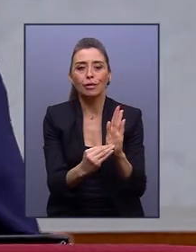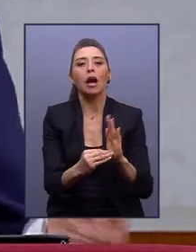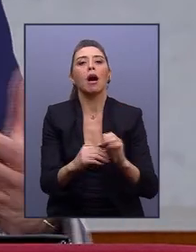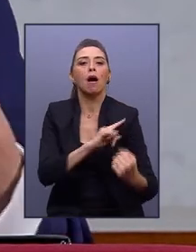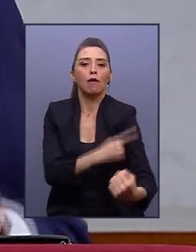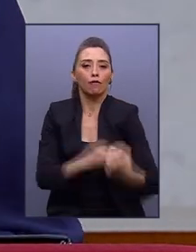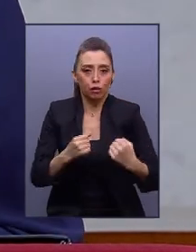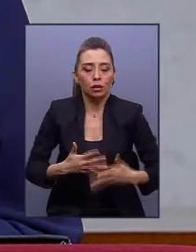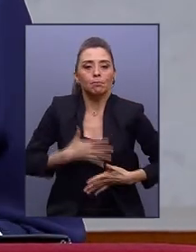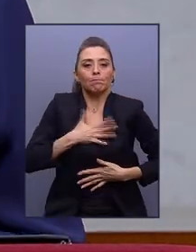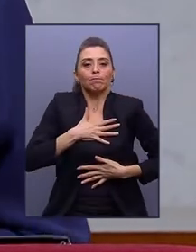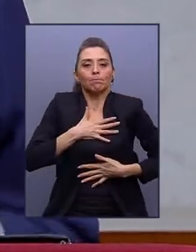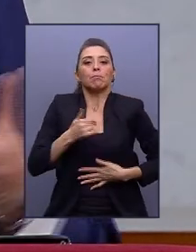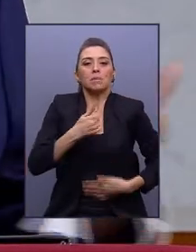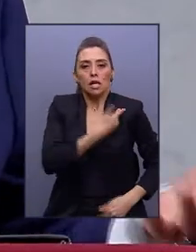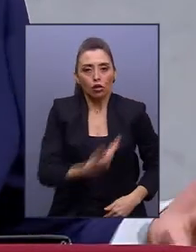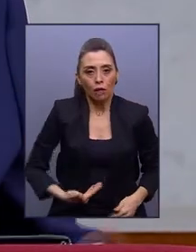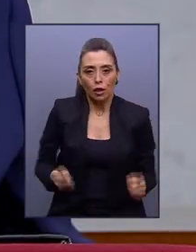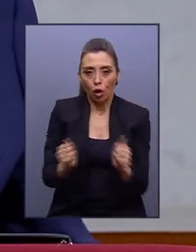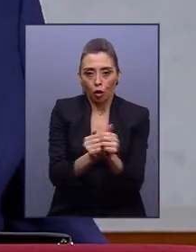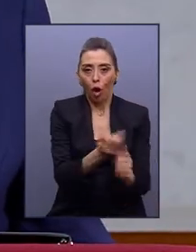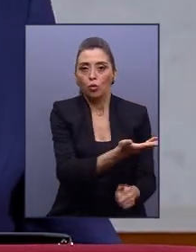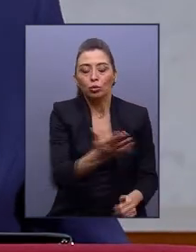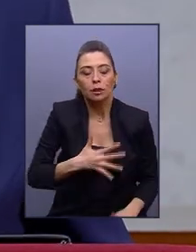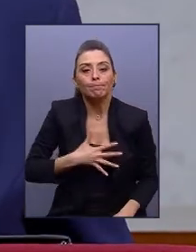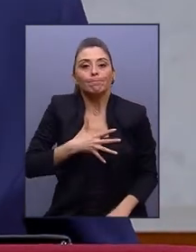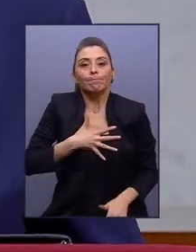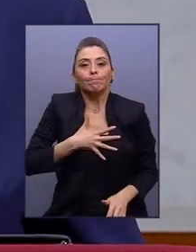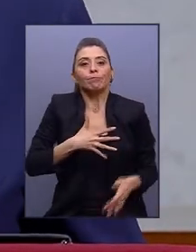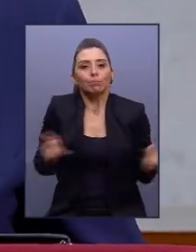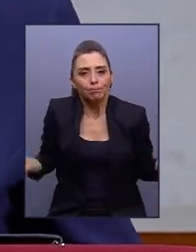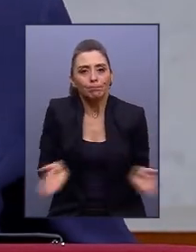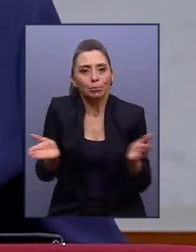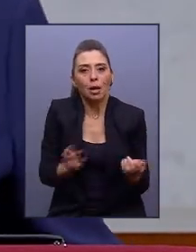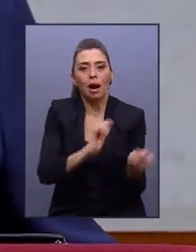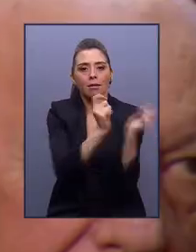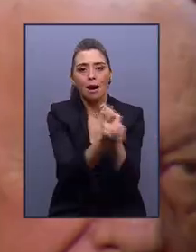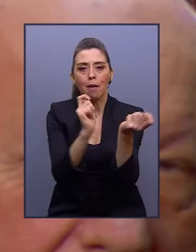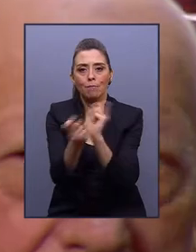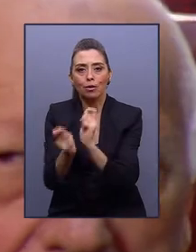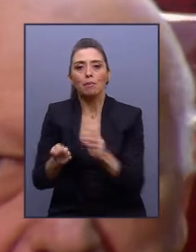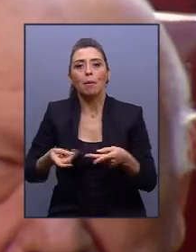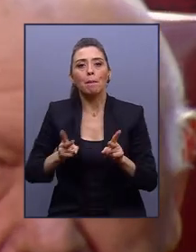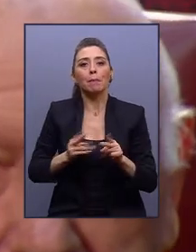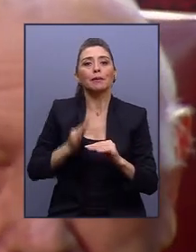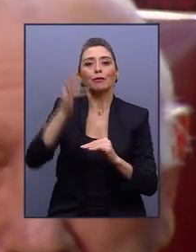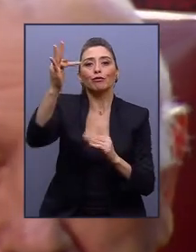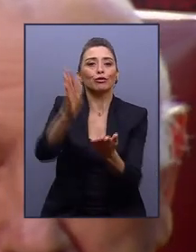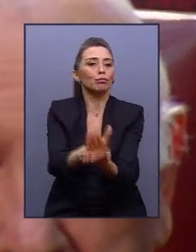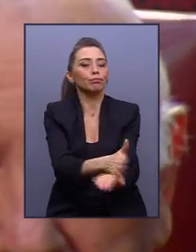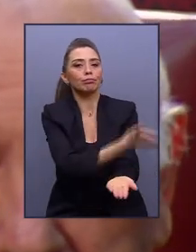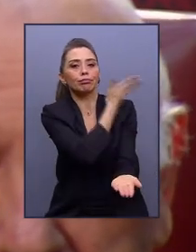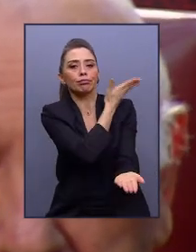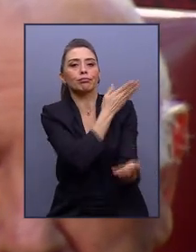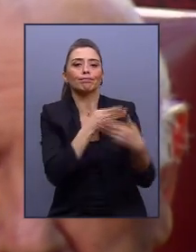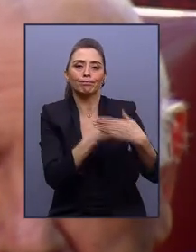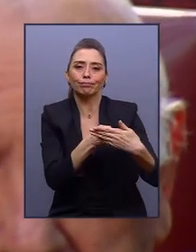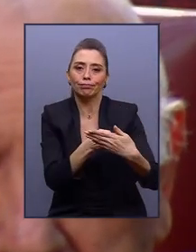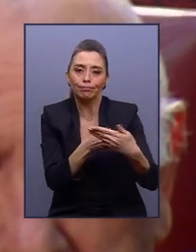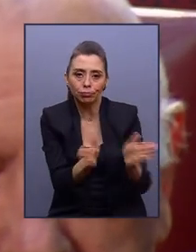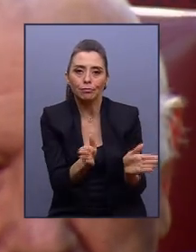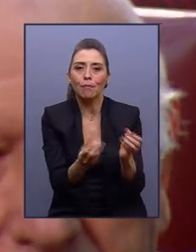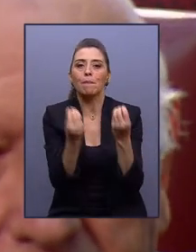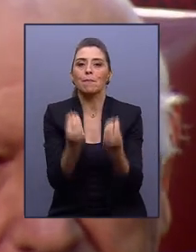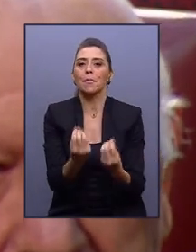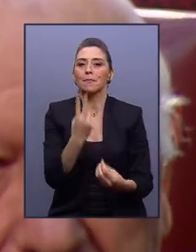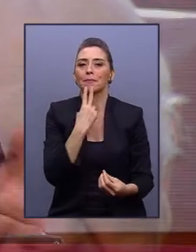que me mueve a mí y a mi gobierno junto a ustedes para impulsar las transformaciones que nos permitirán dejar atrás los obstáculos para una buena